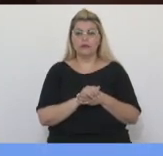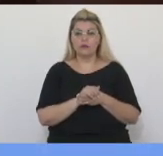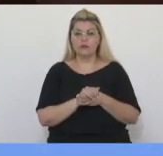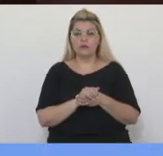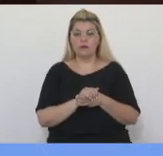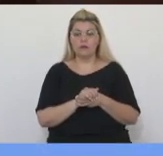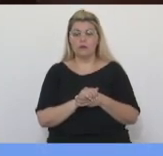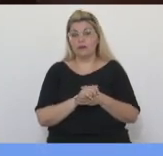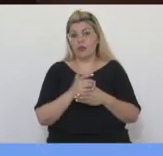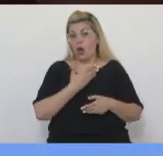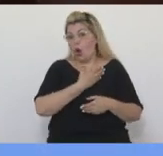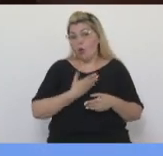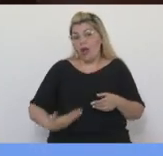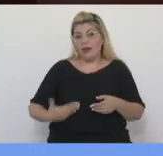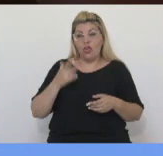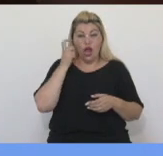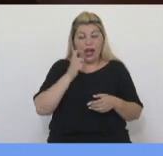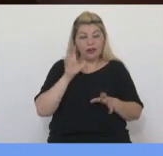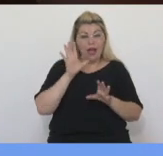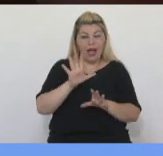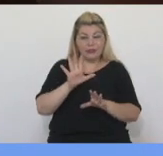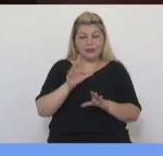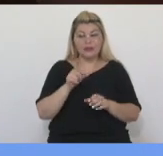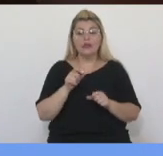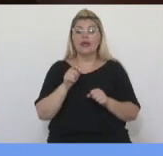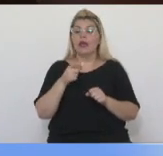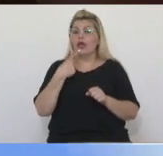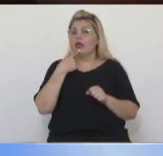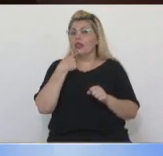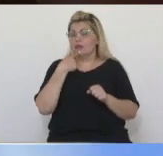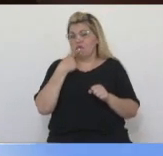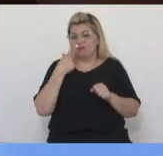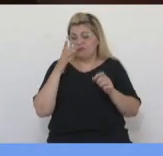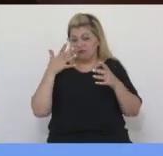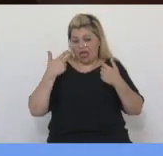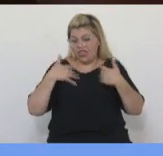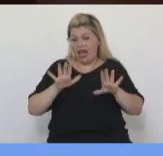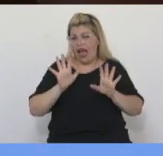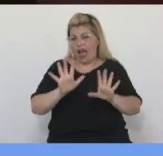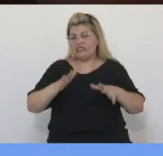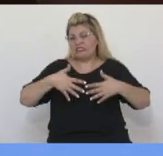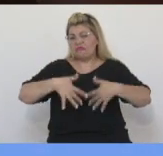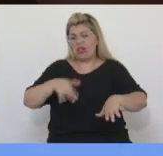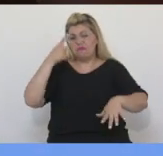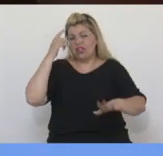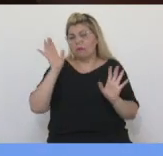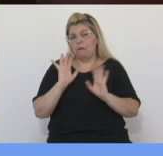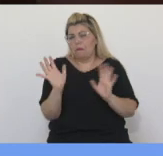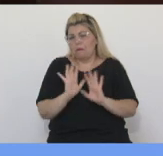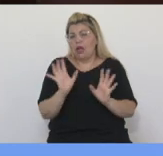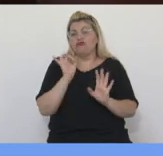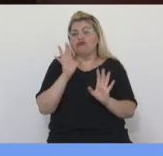estira esta maniobra cree que no lo afectan cree que afecta solamente a la